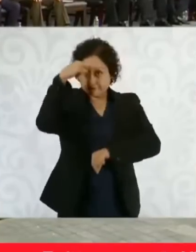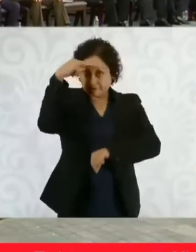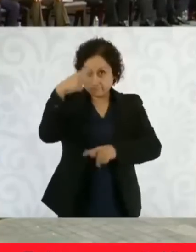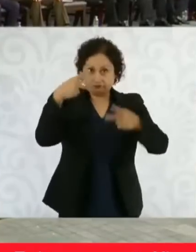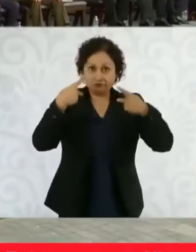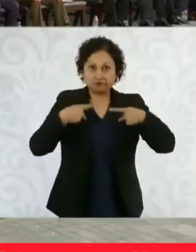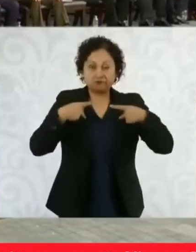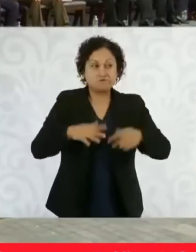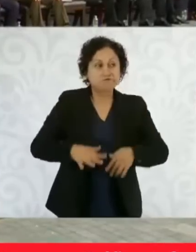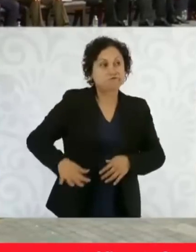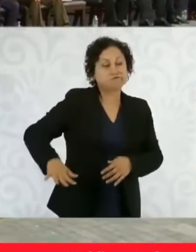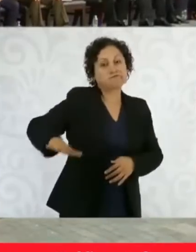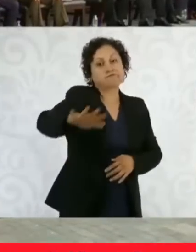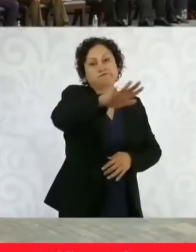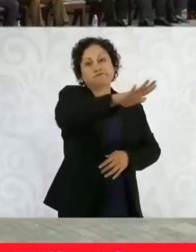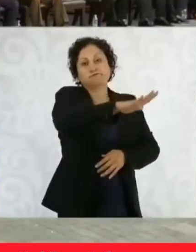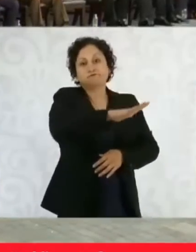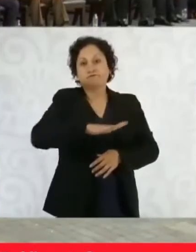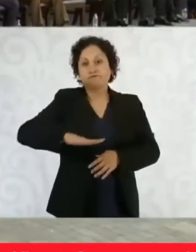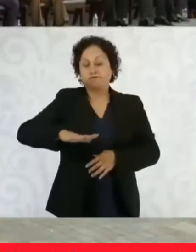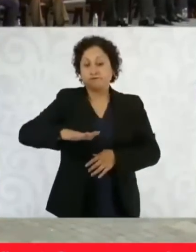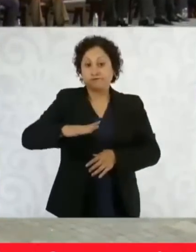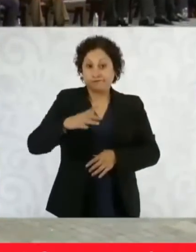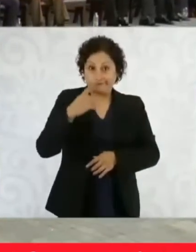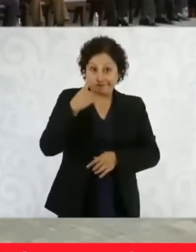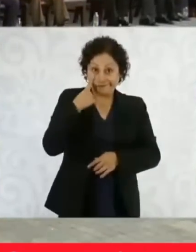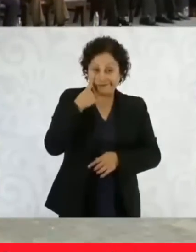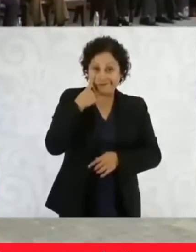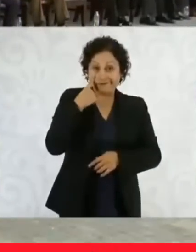México, nuestra nación,